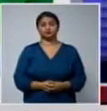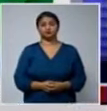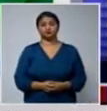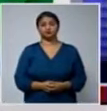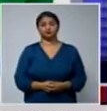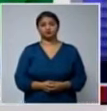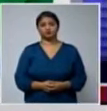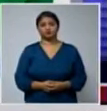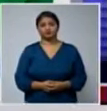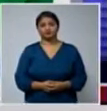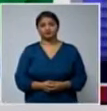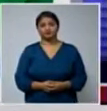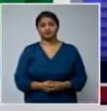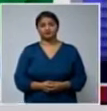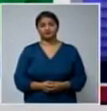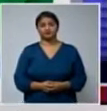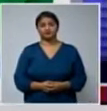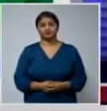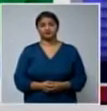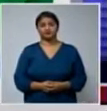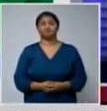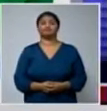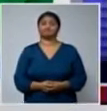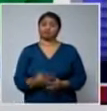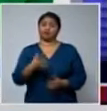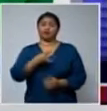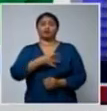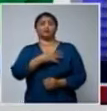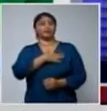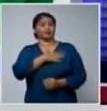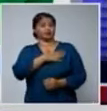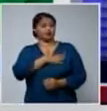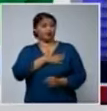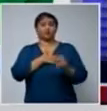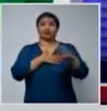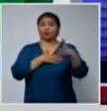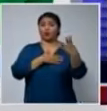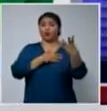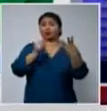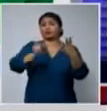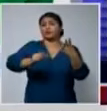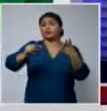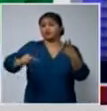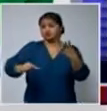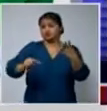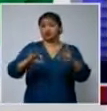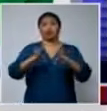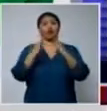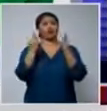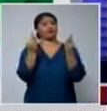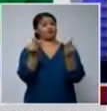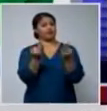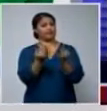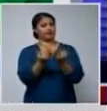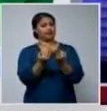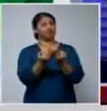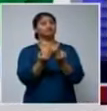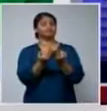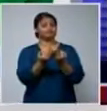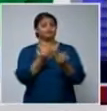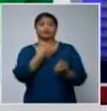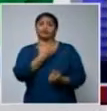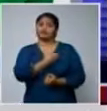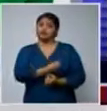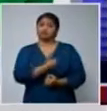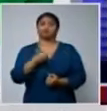Lamentamos mucho tener que arrancar la conferencia todos los días con una información de este.